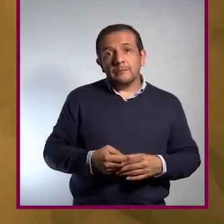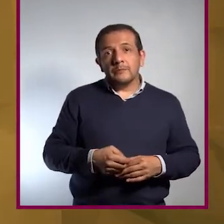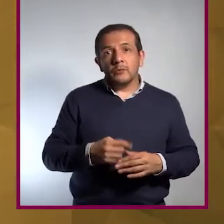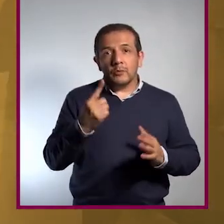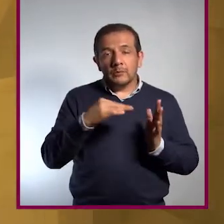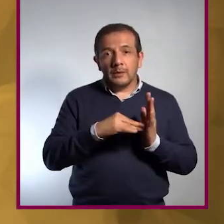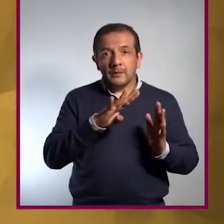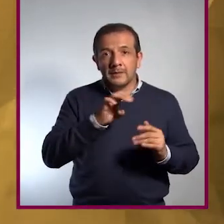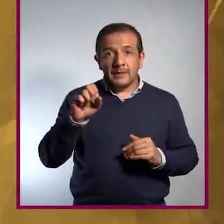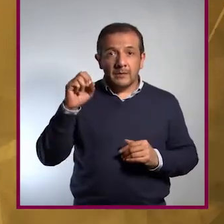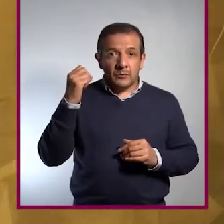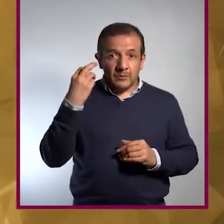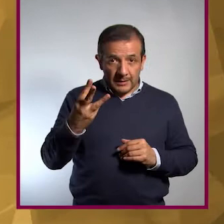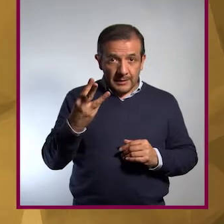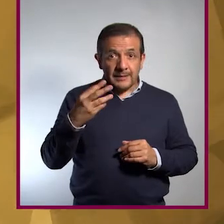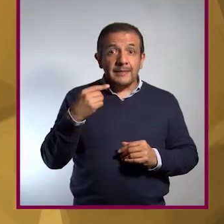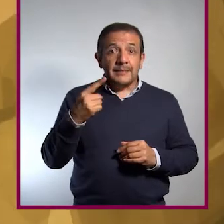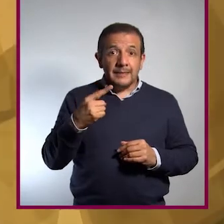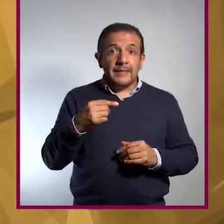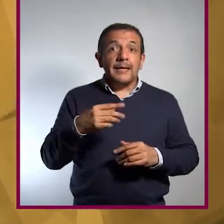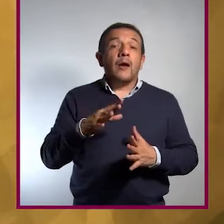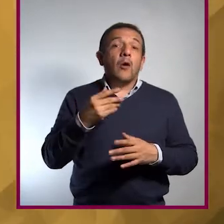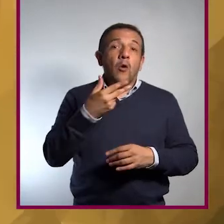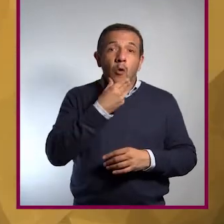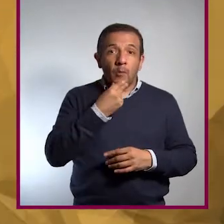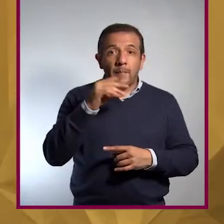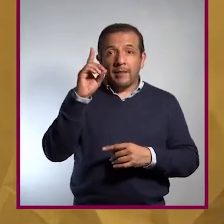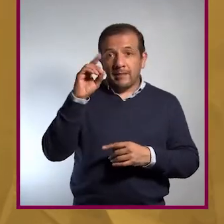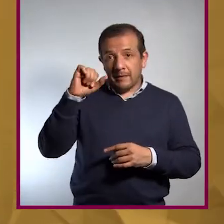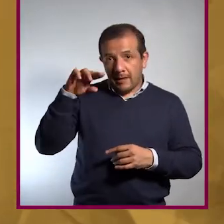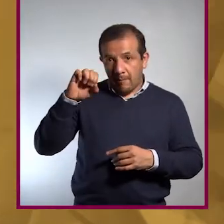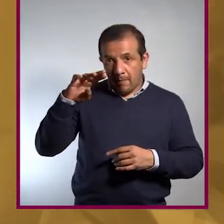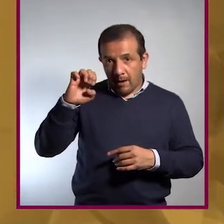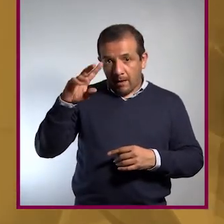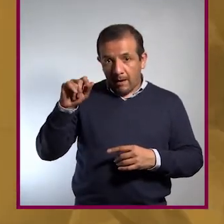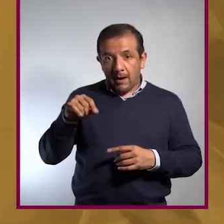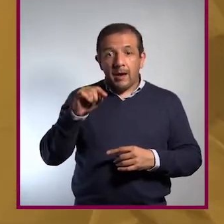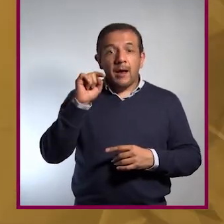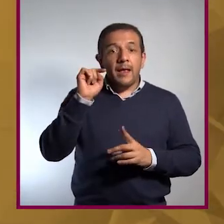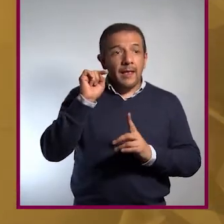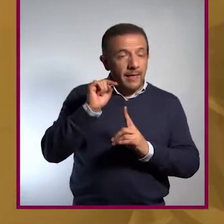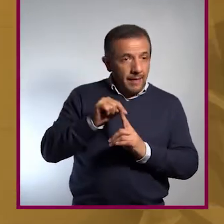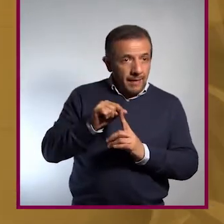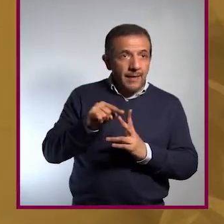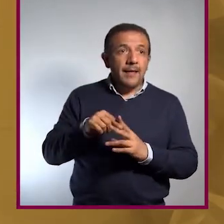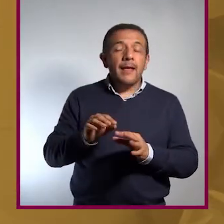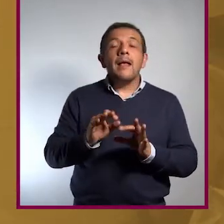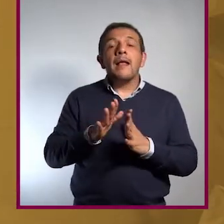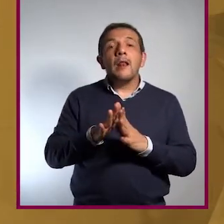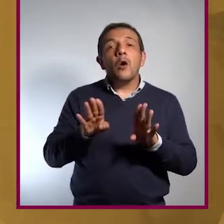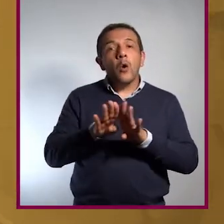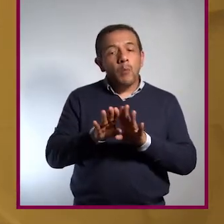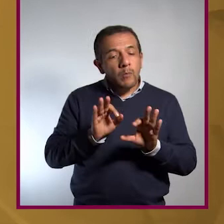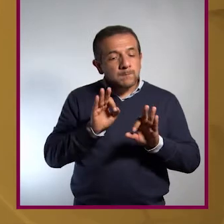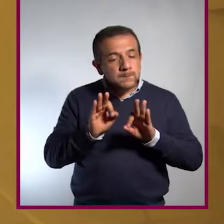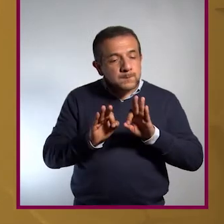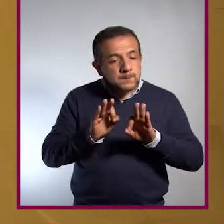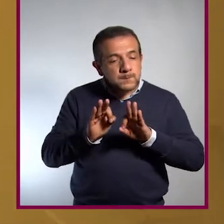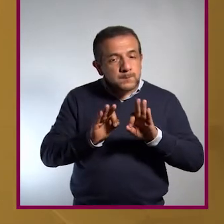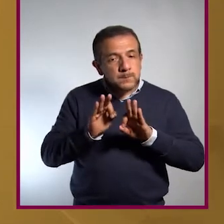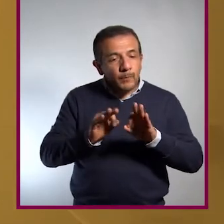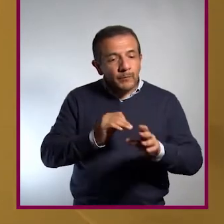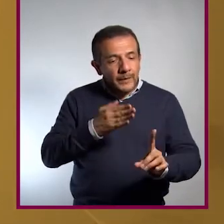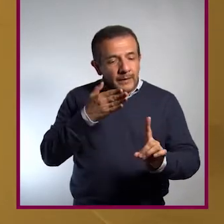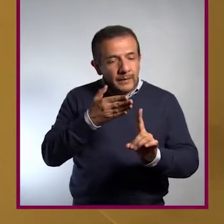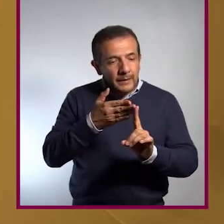por Niels Riberg Friesen de Dinamarca, por la confirmación, el tratamiento de